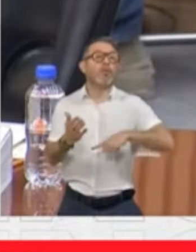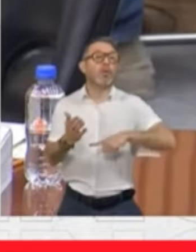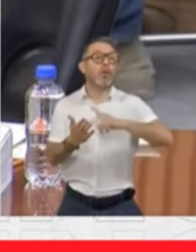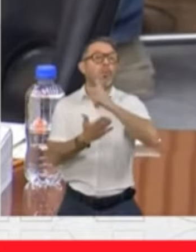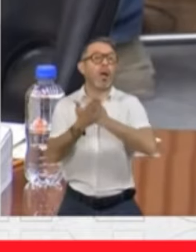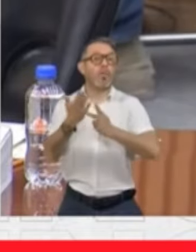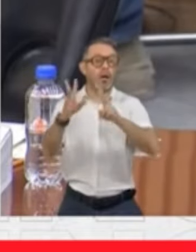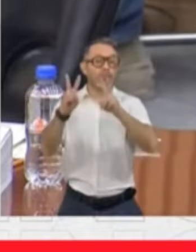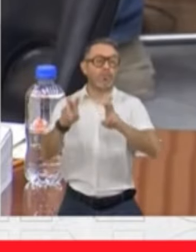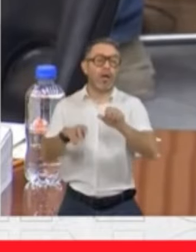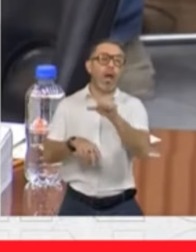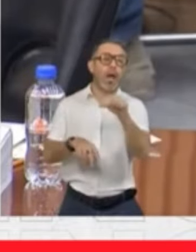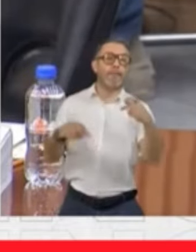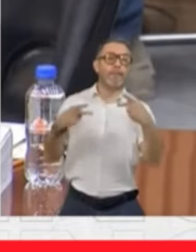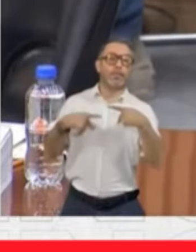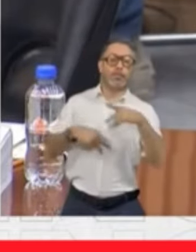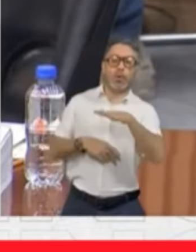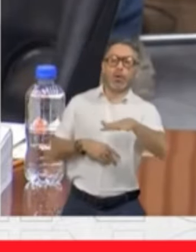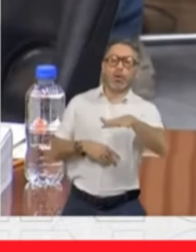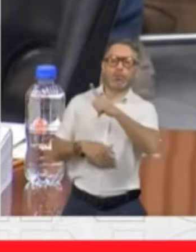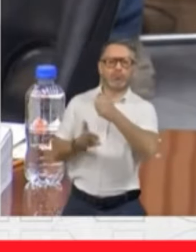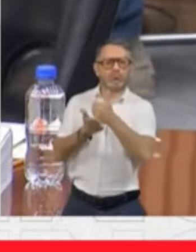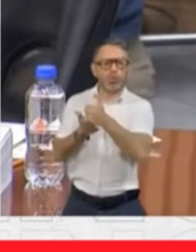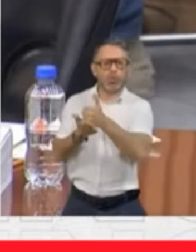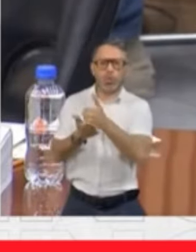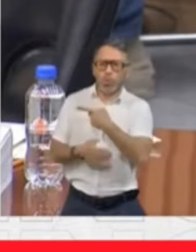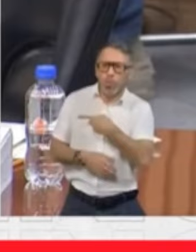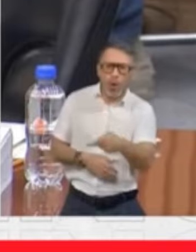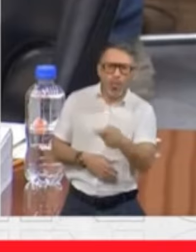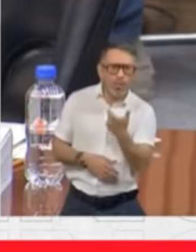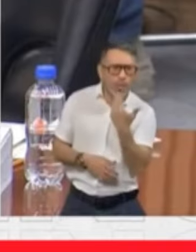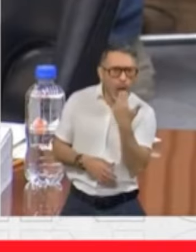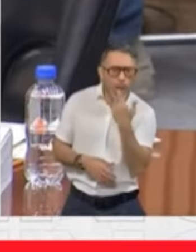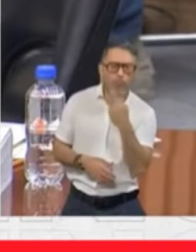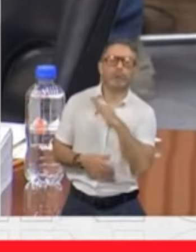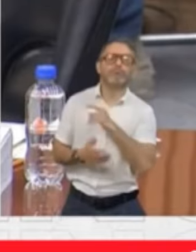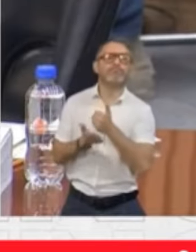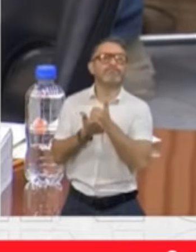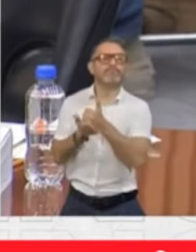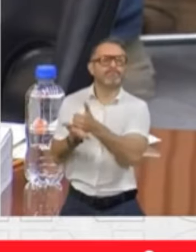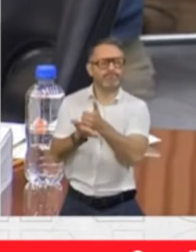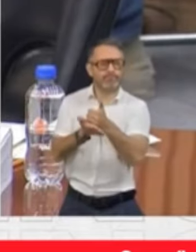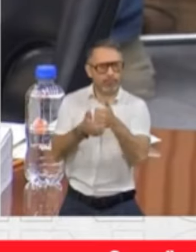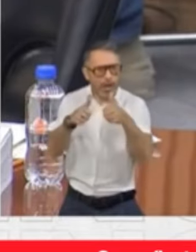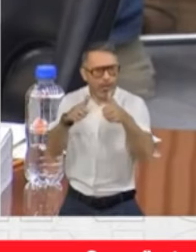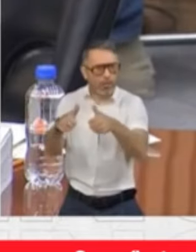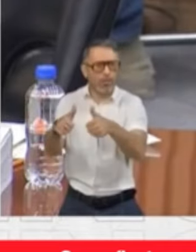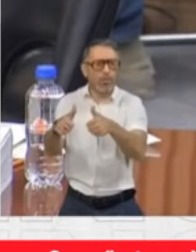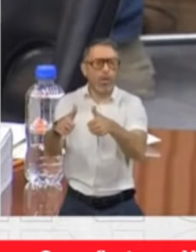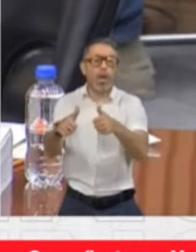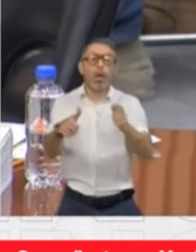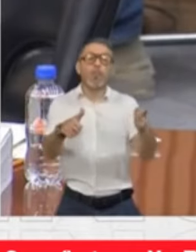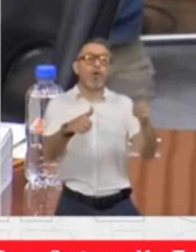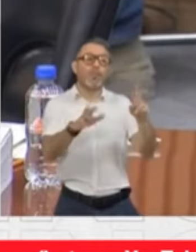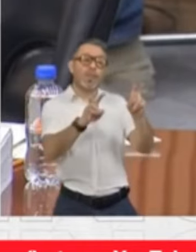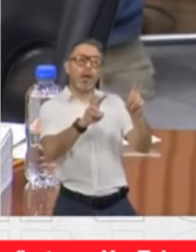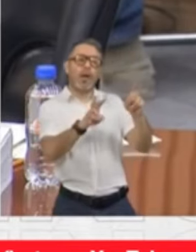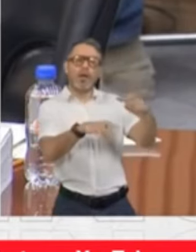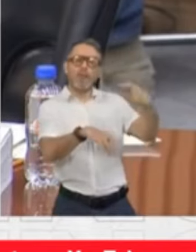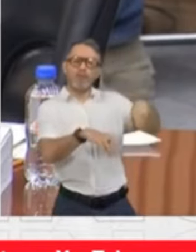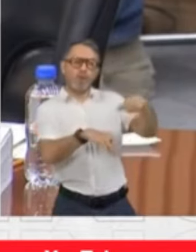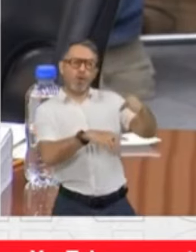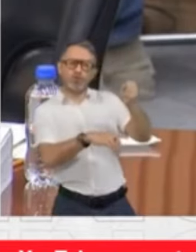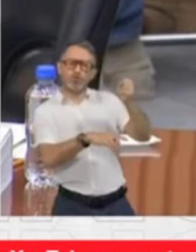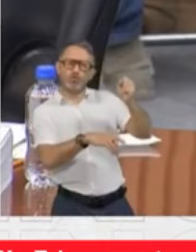viendo por los que menos tienen continuando con la línea de radicar los privilegios Y por supuesto